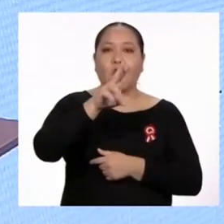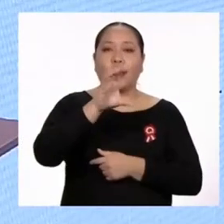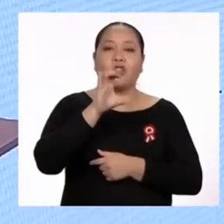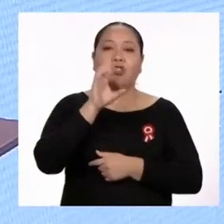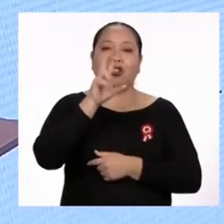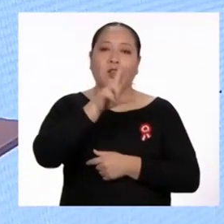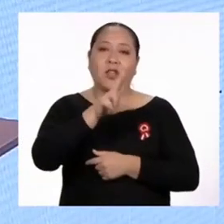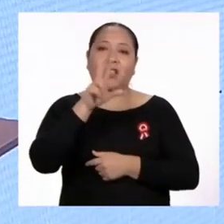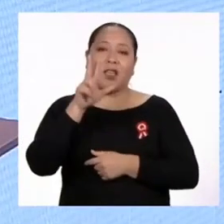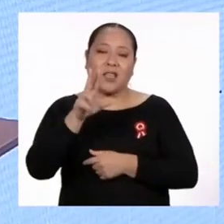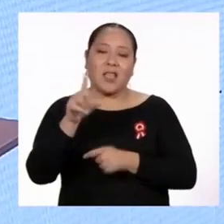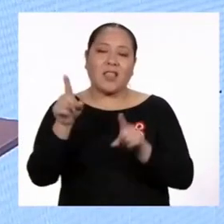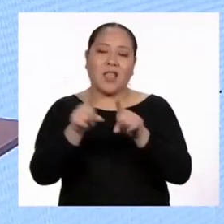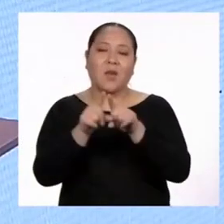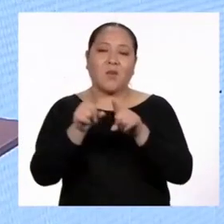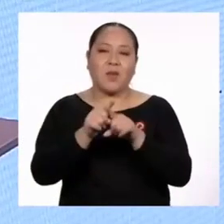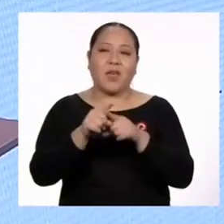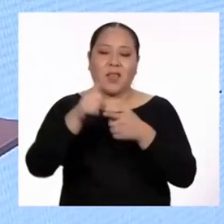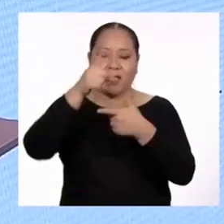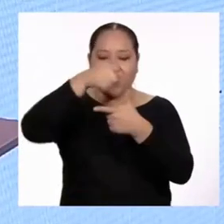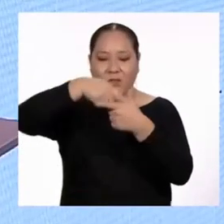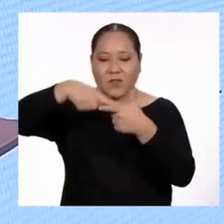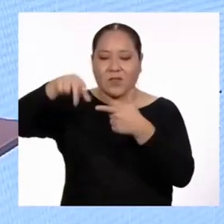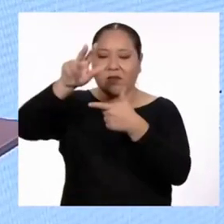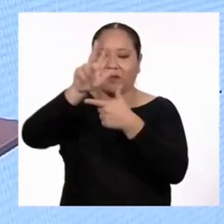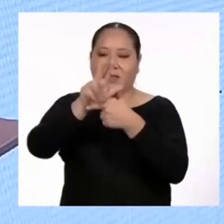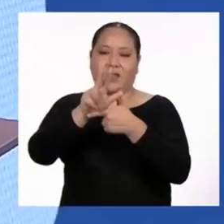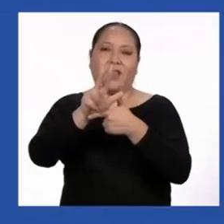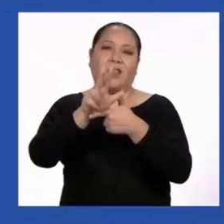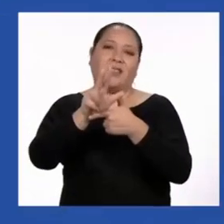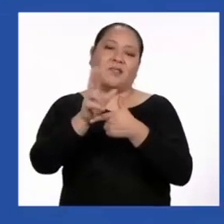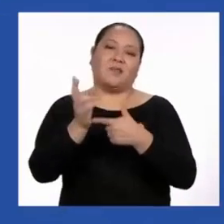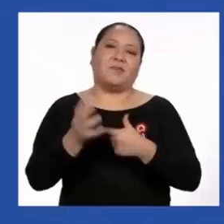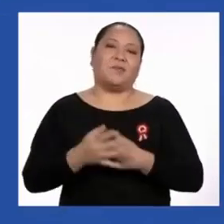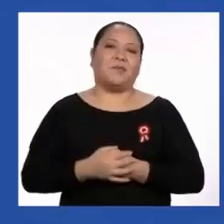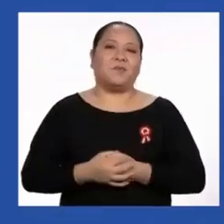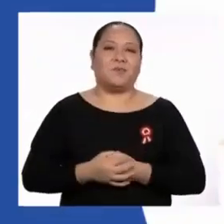1233 también es divisible por 3.